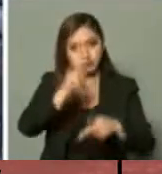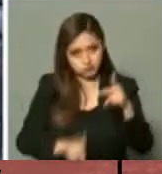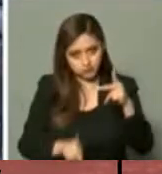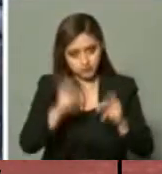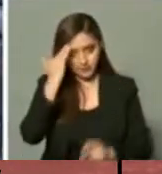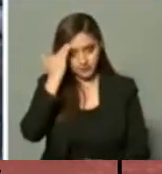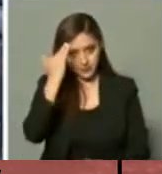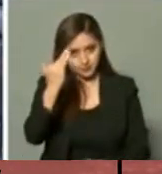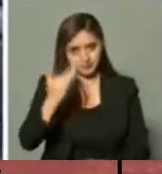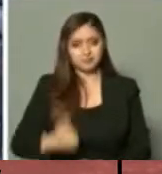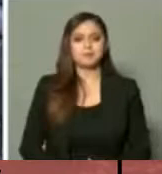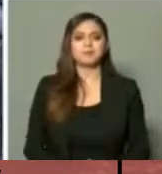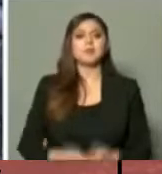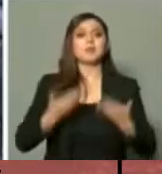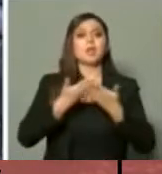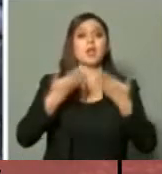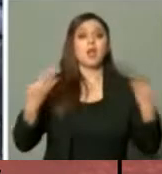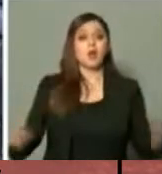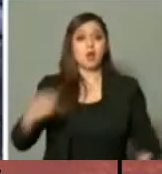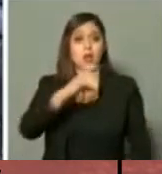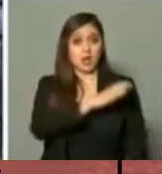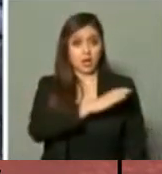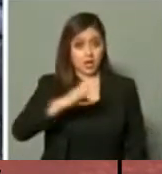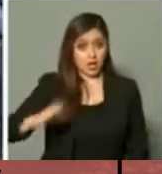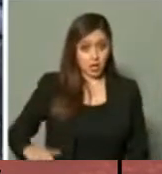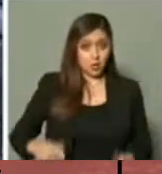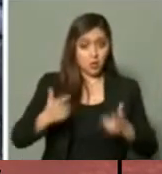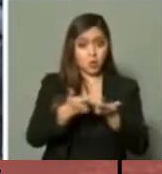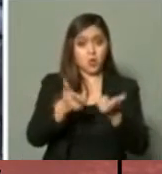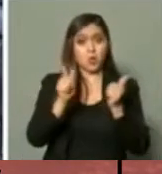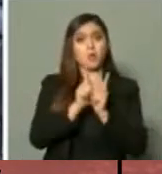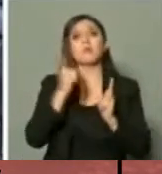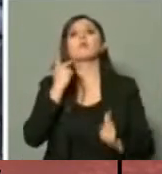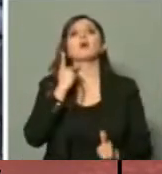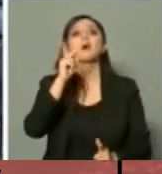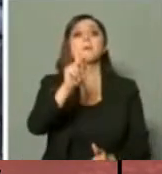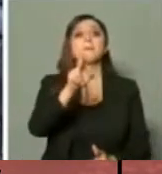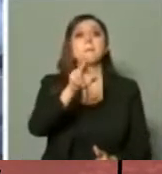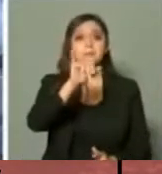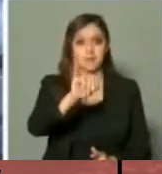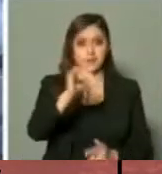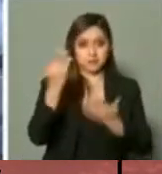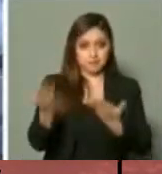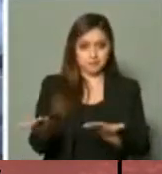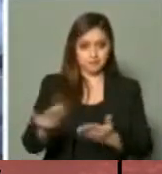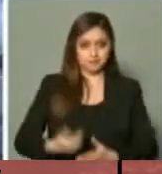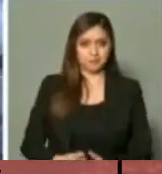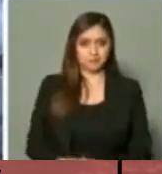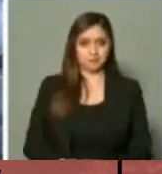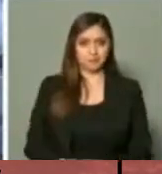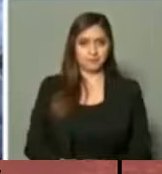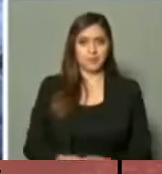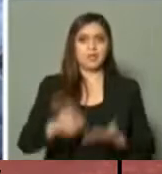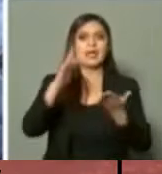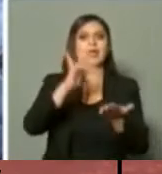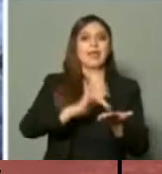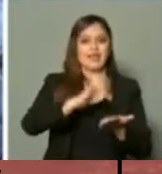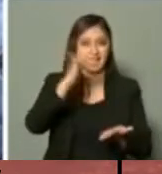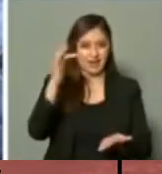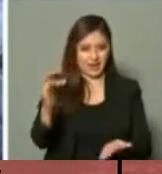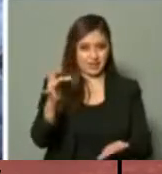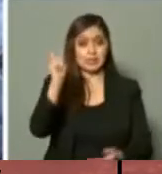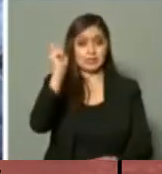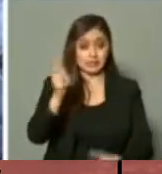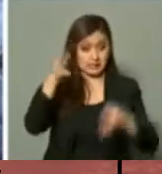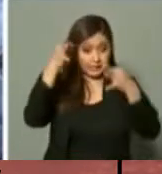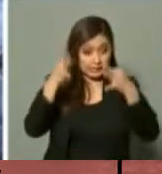tiempo. Es el turno de la candidatura del Partido Revolucionario Institucional. Adelante. Le agradezco. La respuesta en materia de